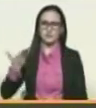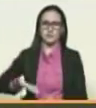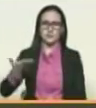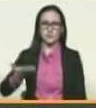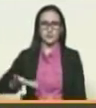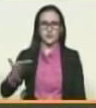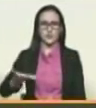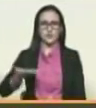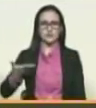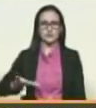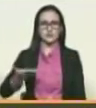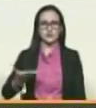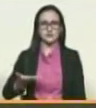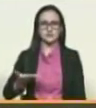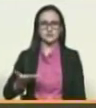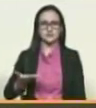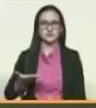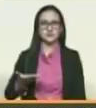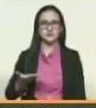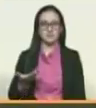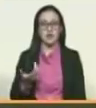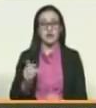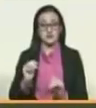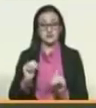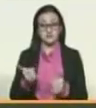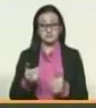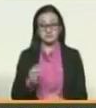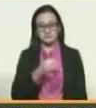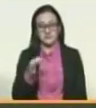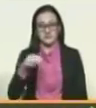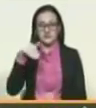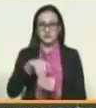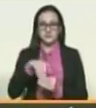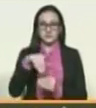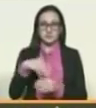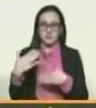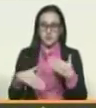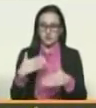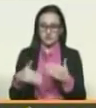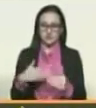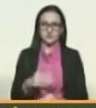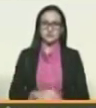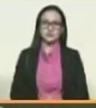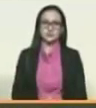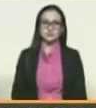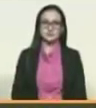importantes para la buena realización y el desarrollo de este proceso electoral.